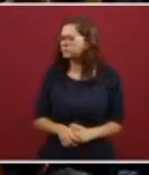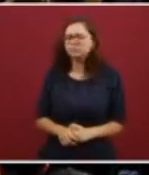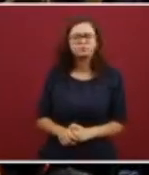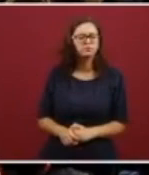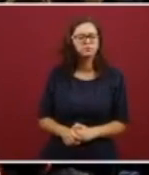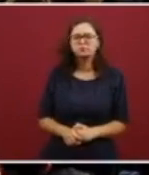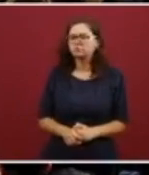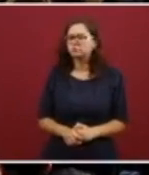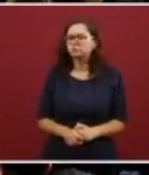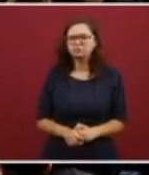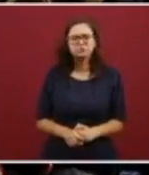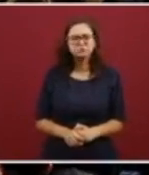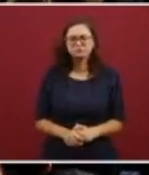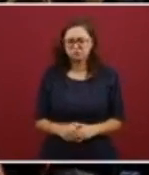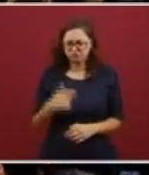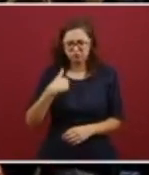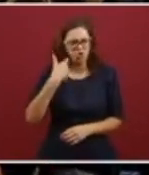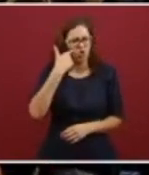una confrontación ahí